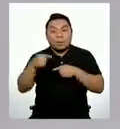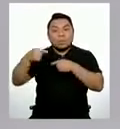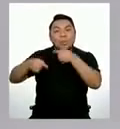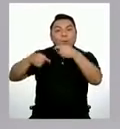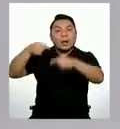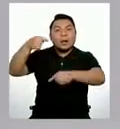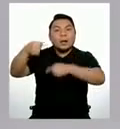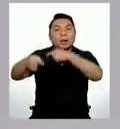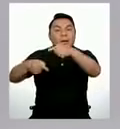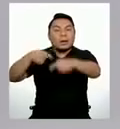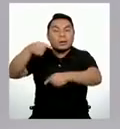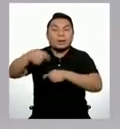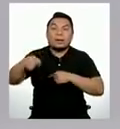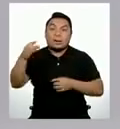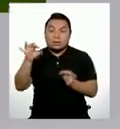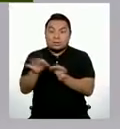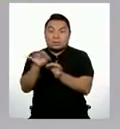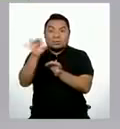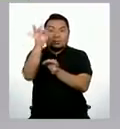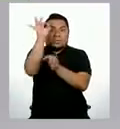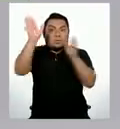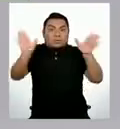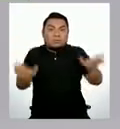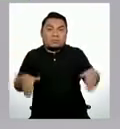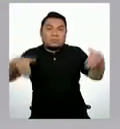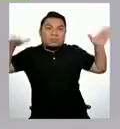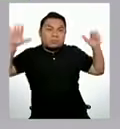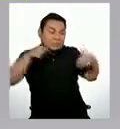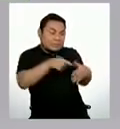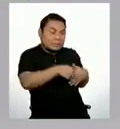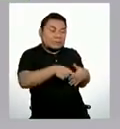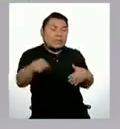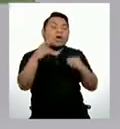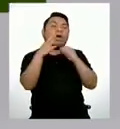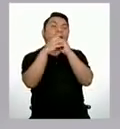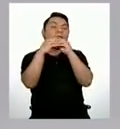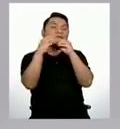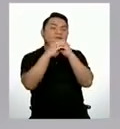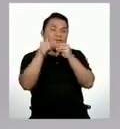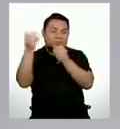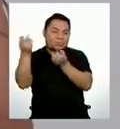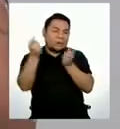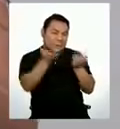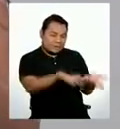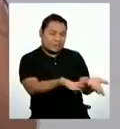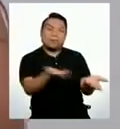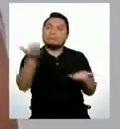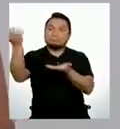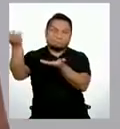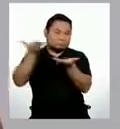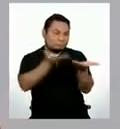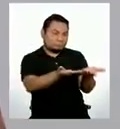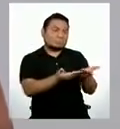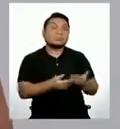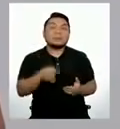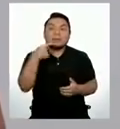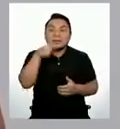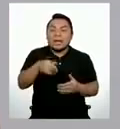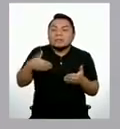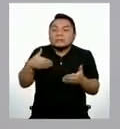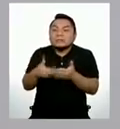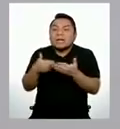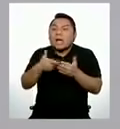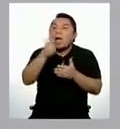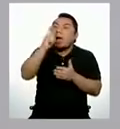espíritu le permitió al hombre también recoger frutas de otros árboles cercanos al acuario que al estar cerca del